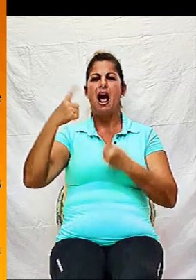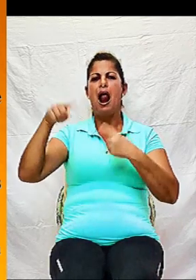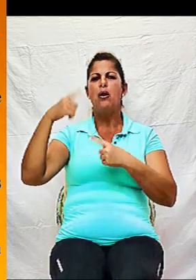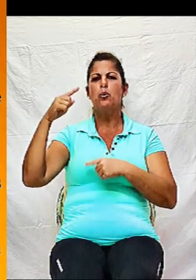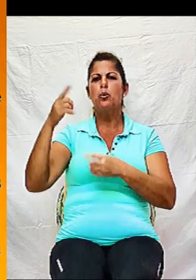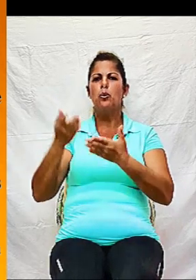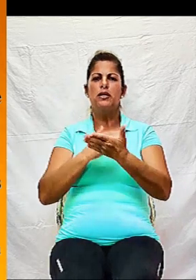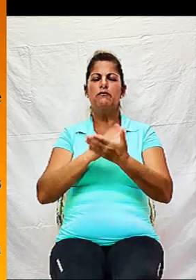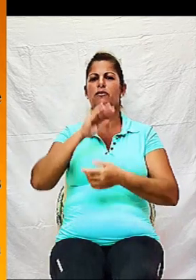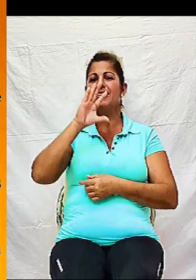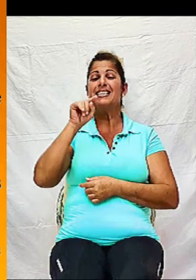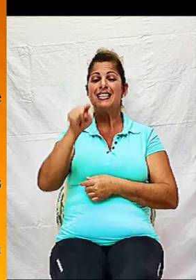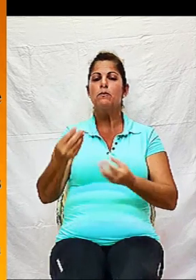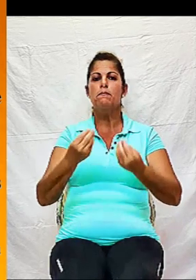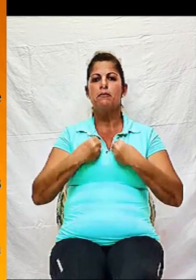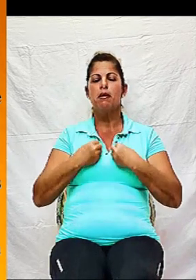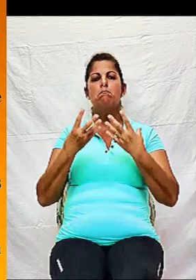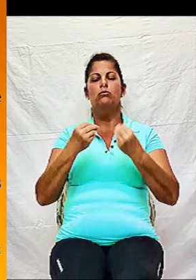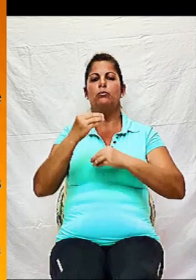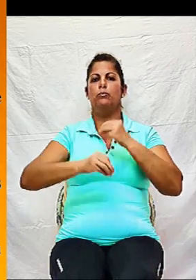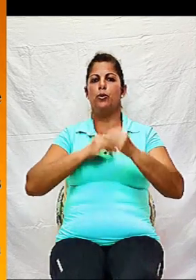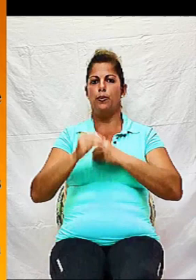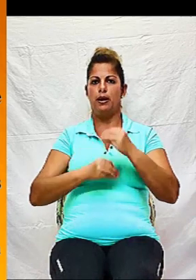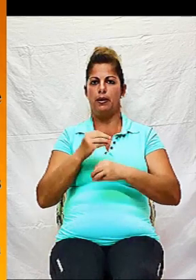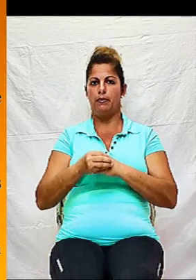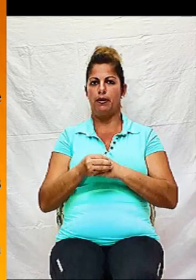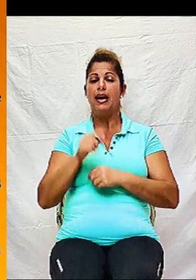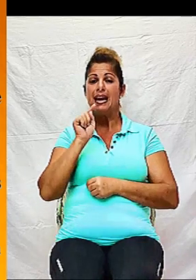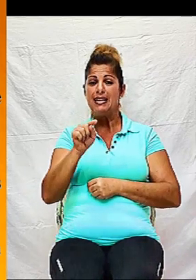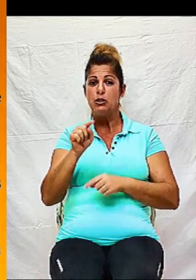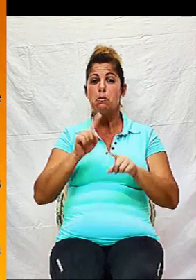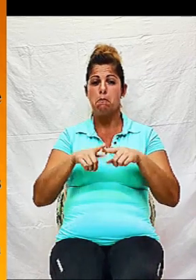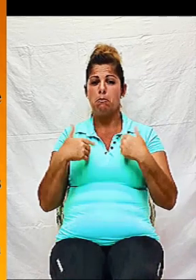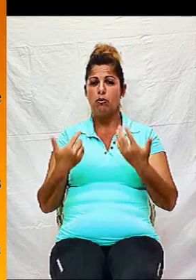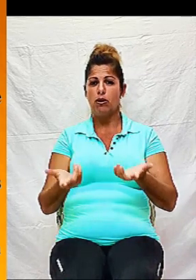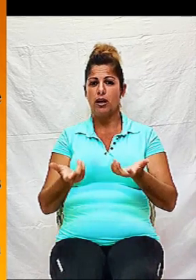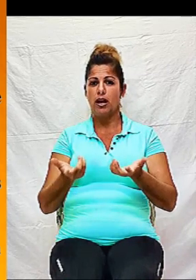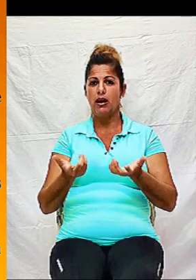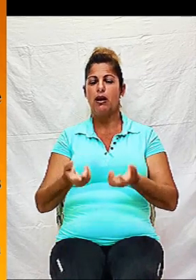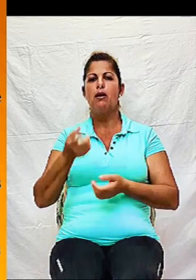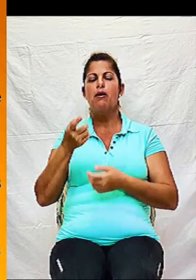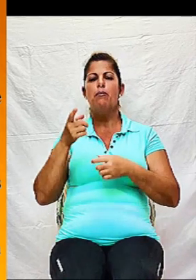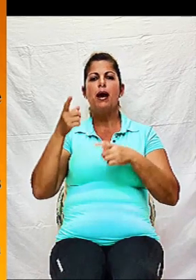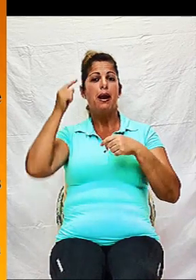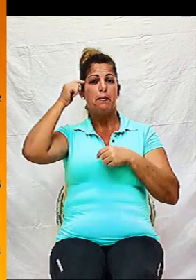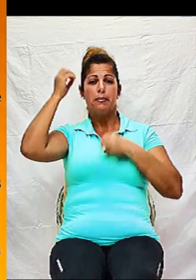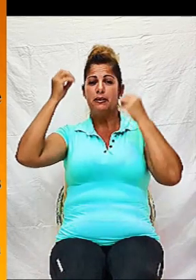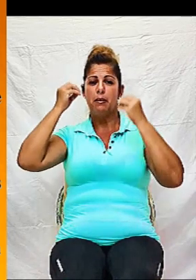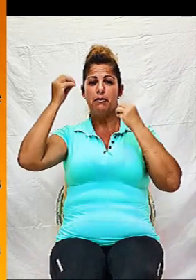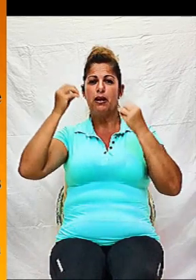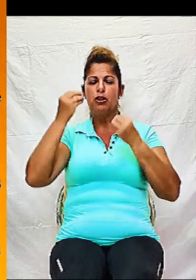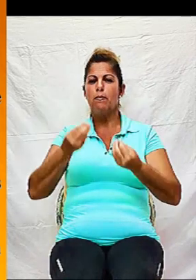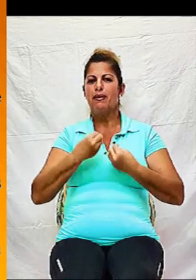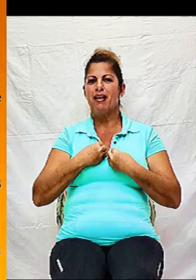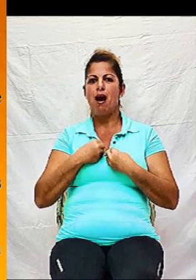pensamientos es fuente permanente de conflictos. Esto sucede con todos los mapas que